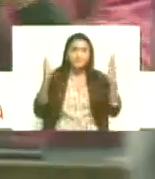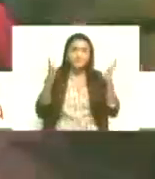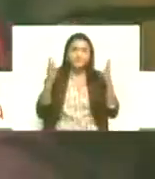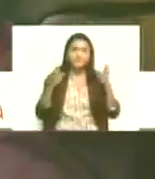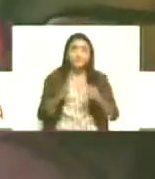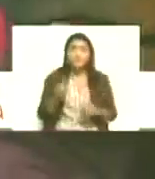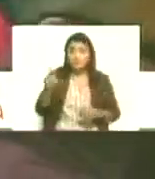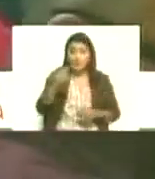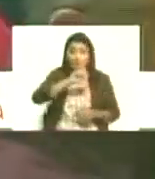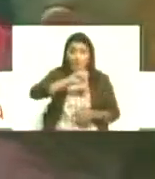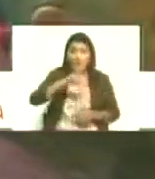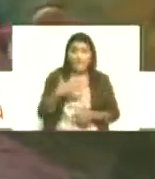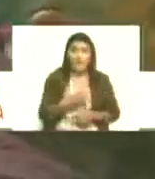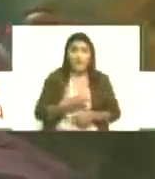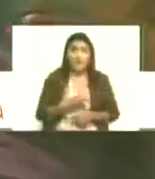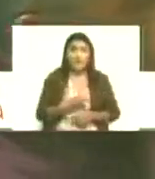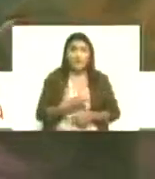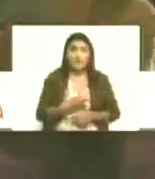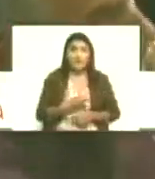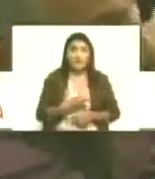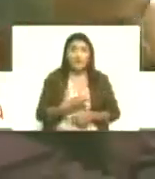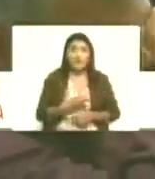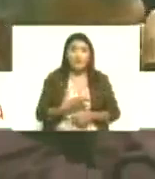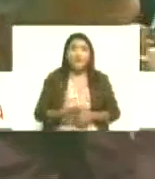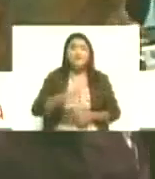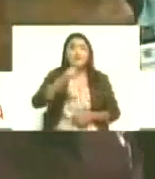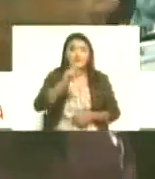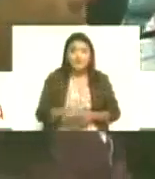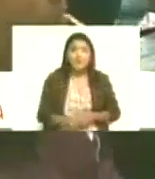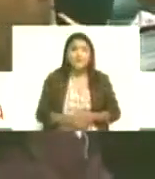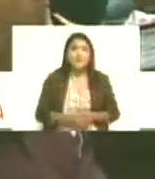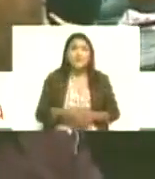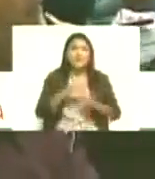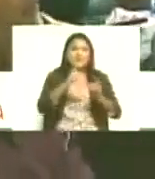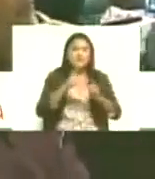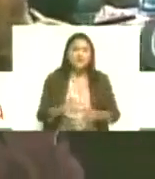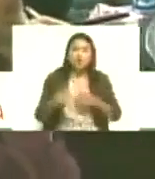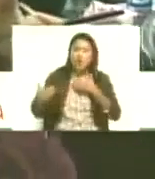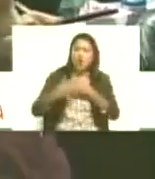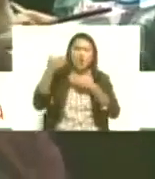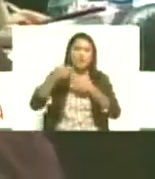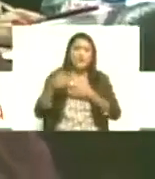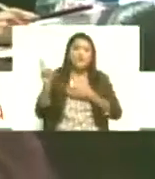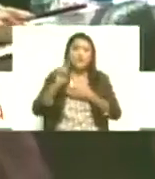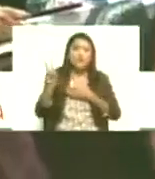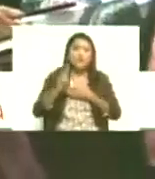Obama lanzó un infame decreto contra el pueblo de Venezuela,